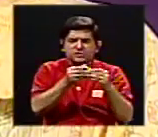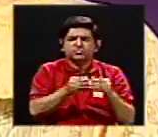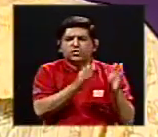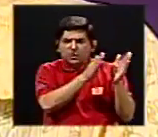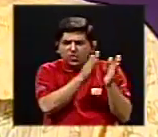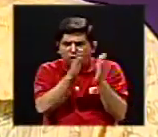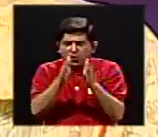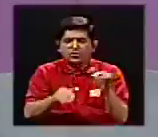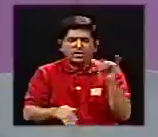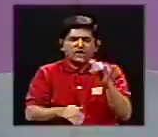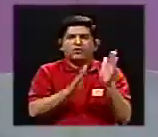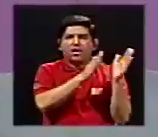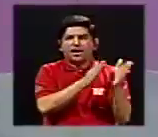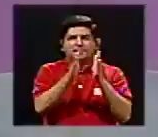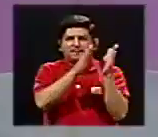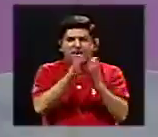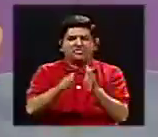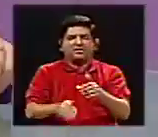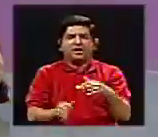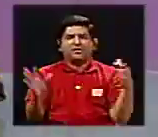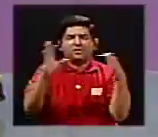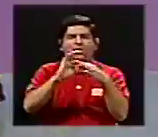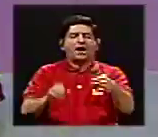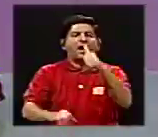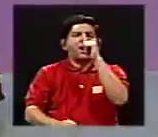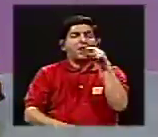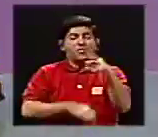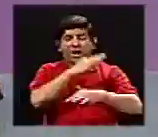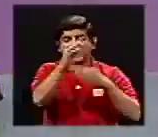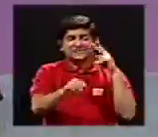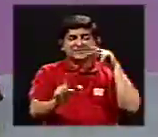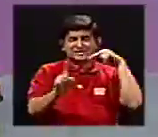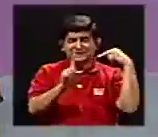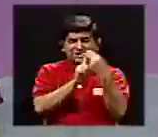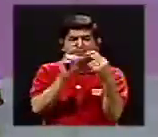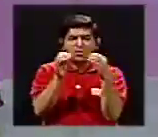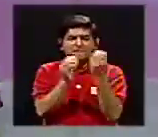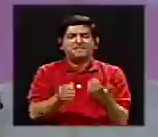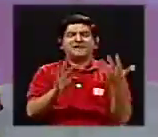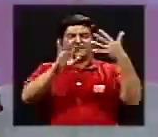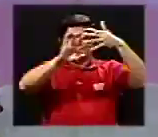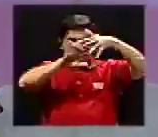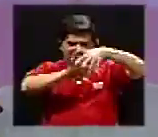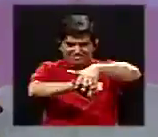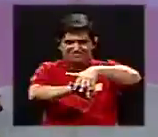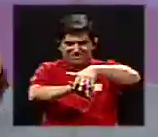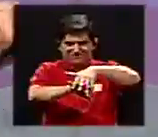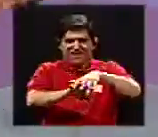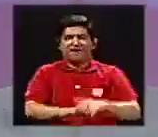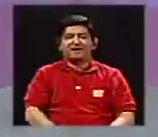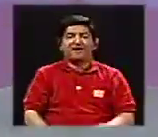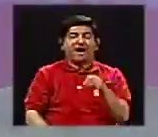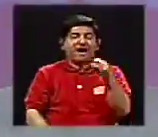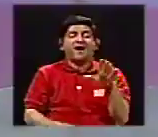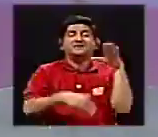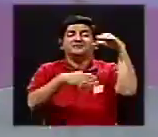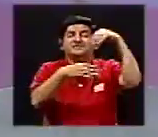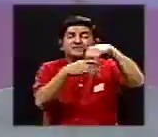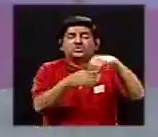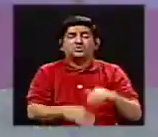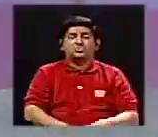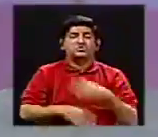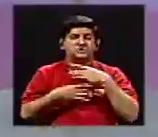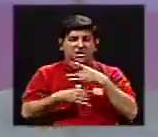estar acorde con la planificación del agua. Este tipo de visión, que es más integral, donde se tomen en cuenta